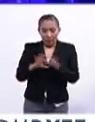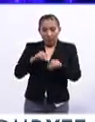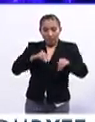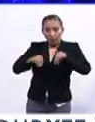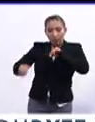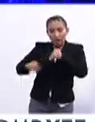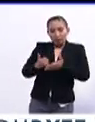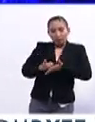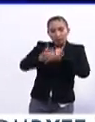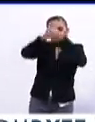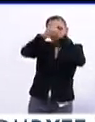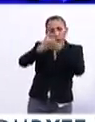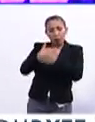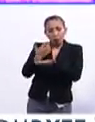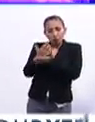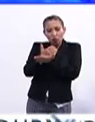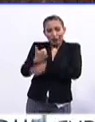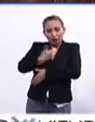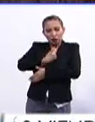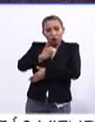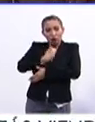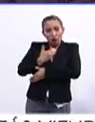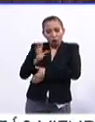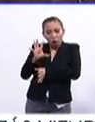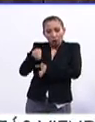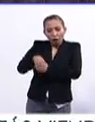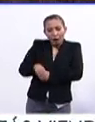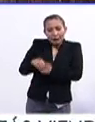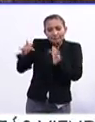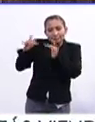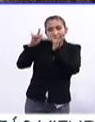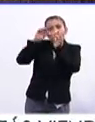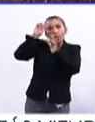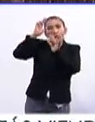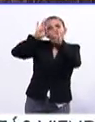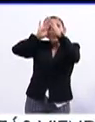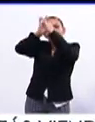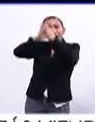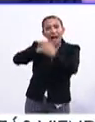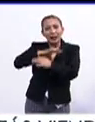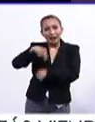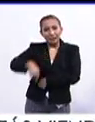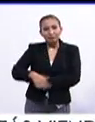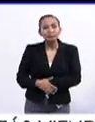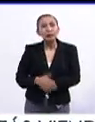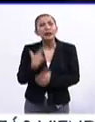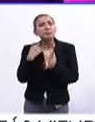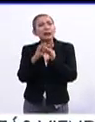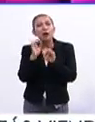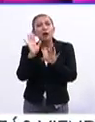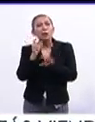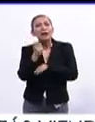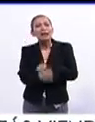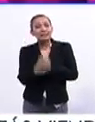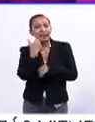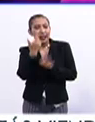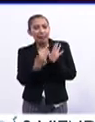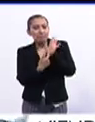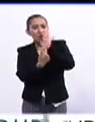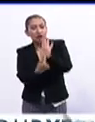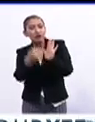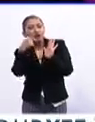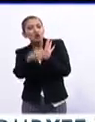movimiento como de autosanación integración y conexión con el universo que habitamos y explica un poco de lo que quiso expresar